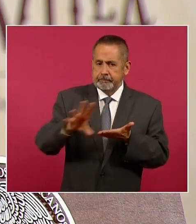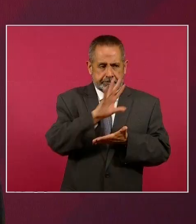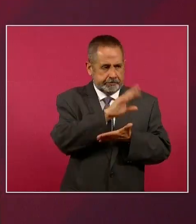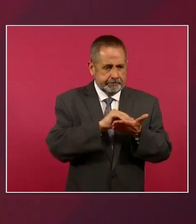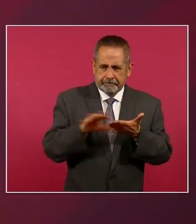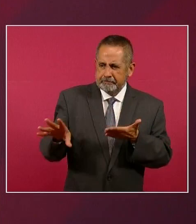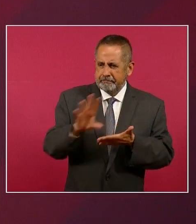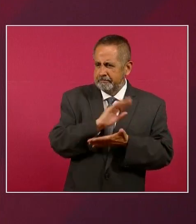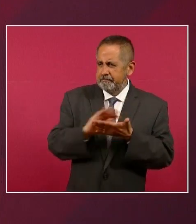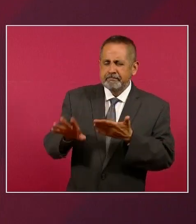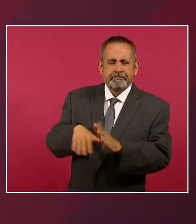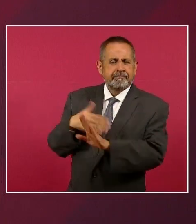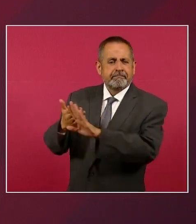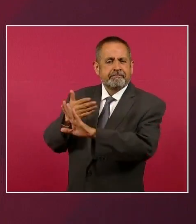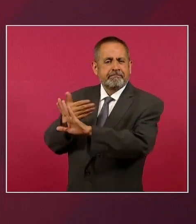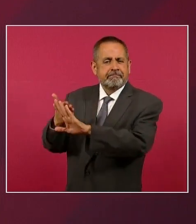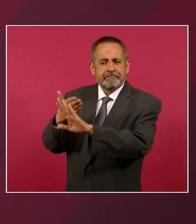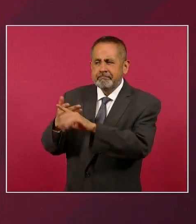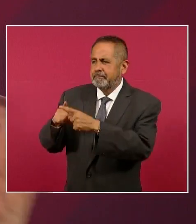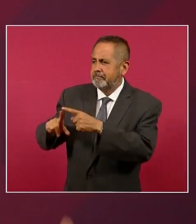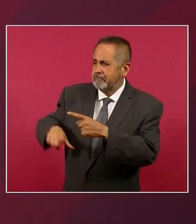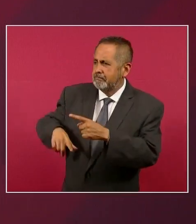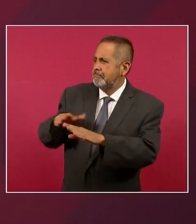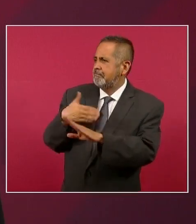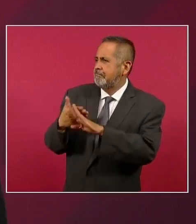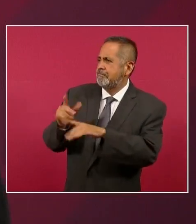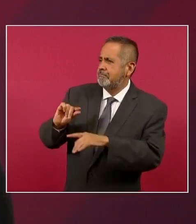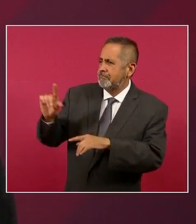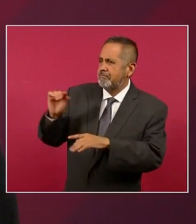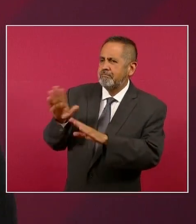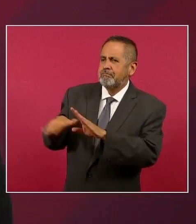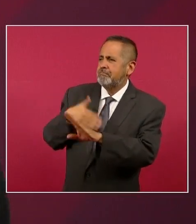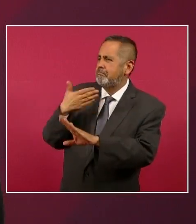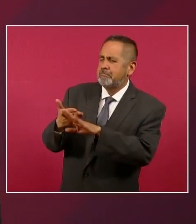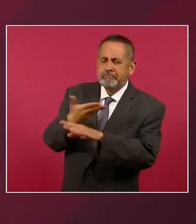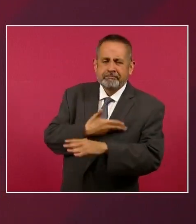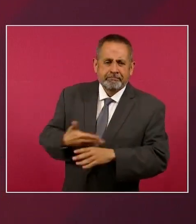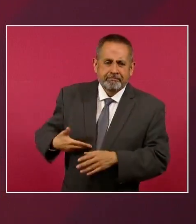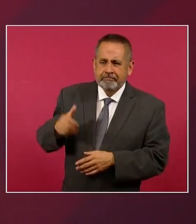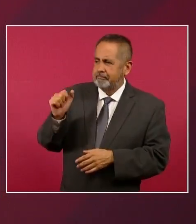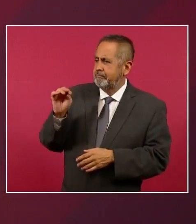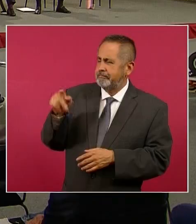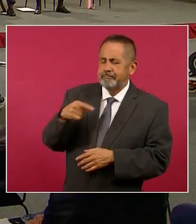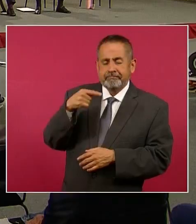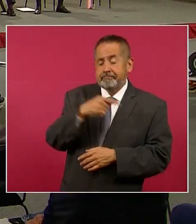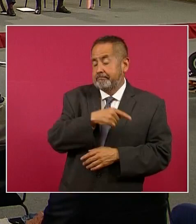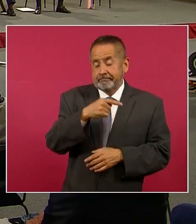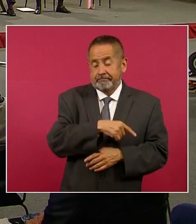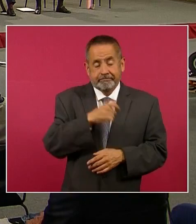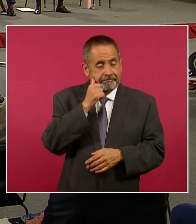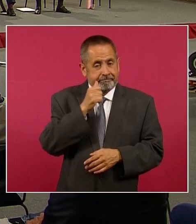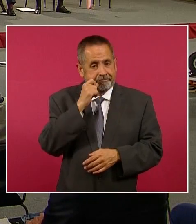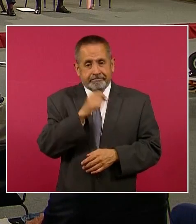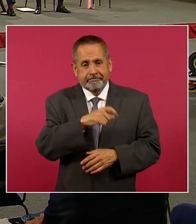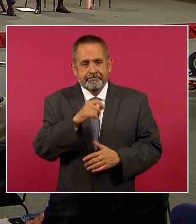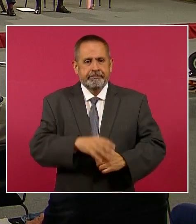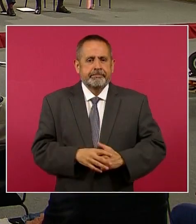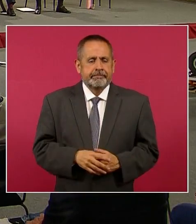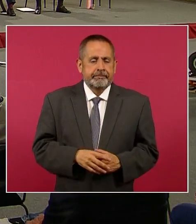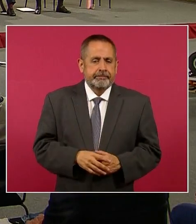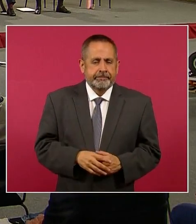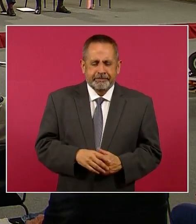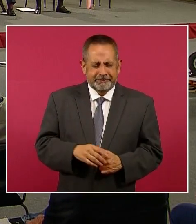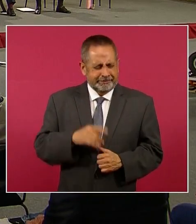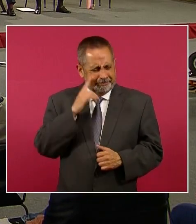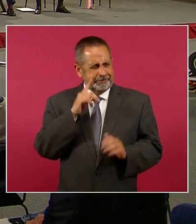ataques contra el gobierno, contra funcionarios y sobre todo contra el presidente López Obrador. Llama la atención el